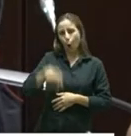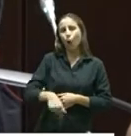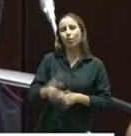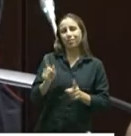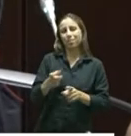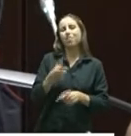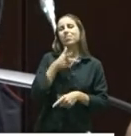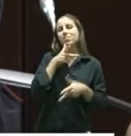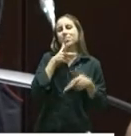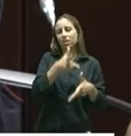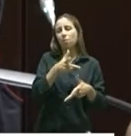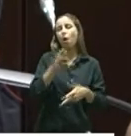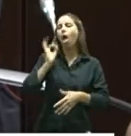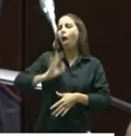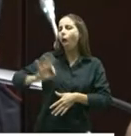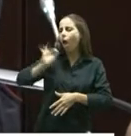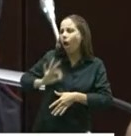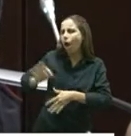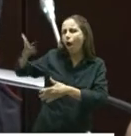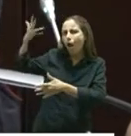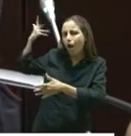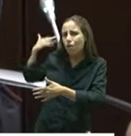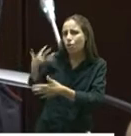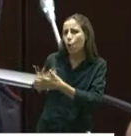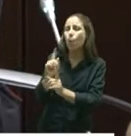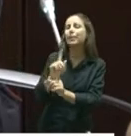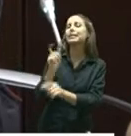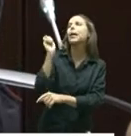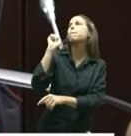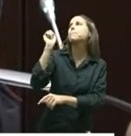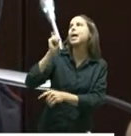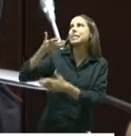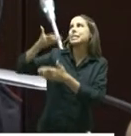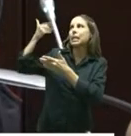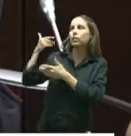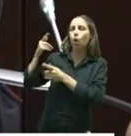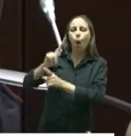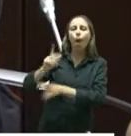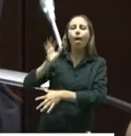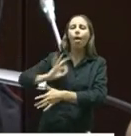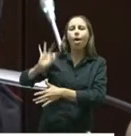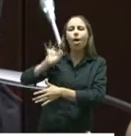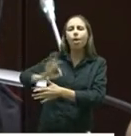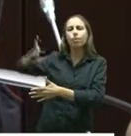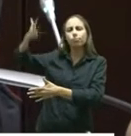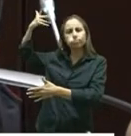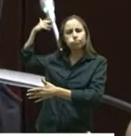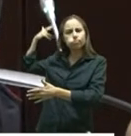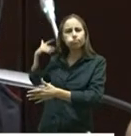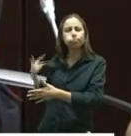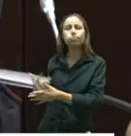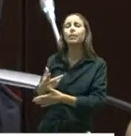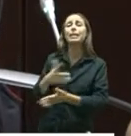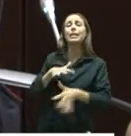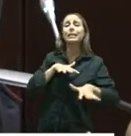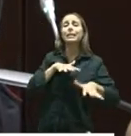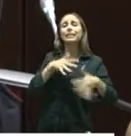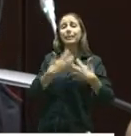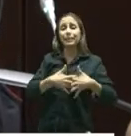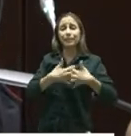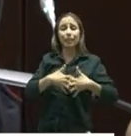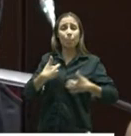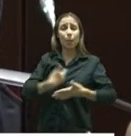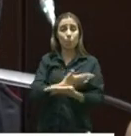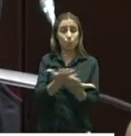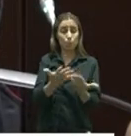acumulando hace años ni siquiera que podemos hablar de meses hace años que se viene Vaciando el sistema Público de salud